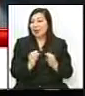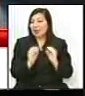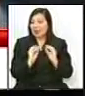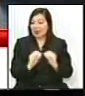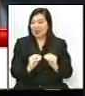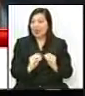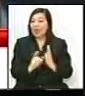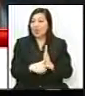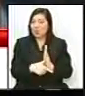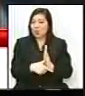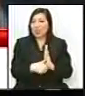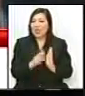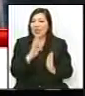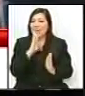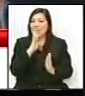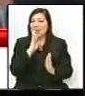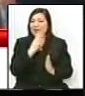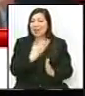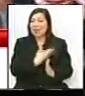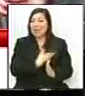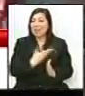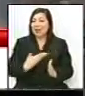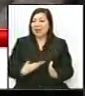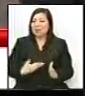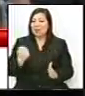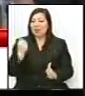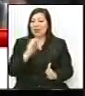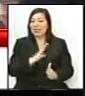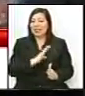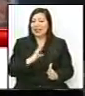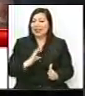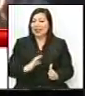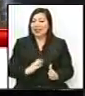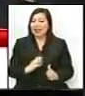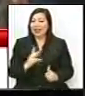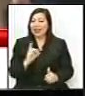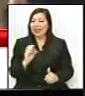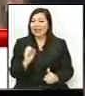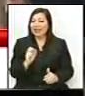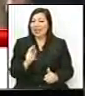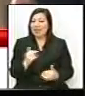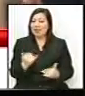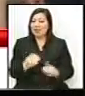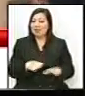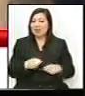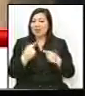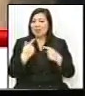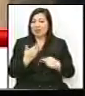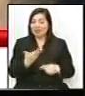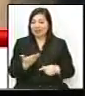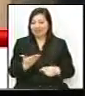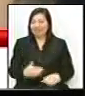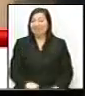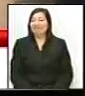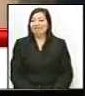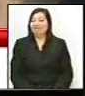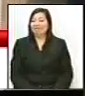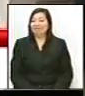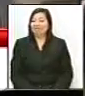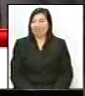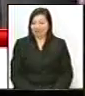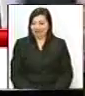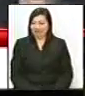dar luego de las palabras del Presidente del Primer Poder del Estado, Daniel Salaverry, aquí en el de los Pasos Perdidos, con ustedes en